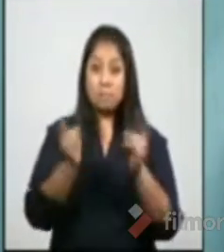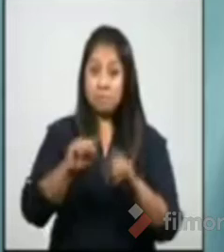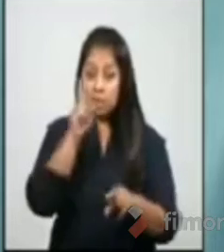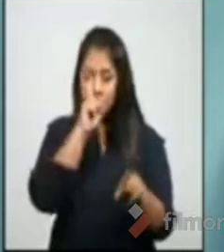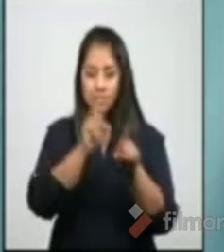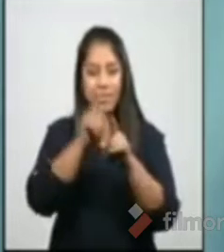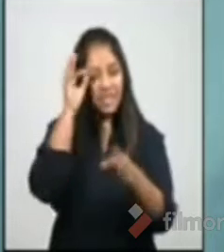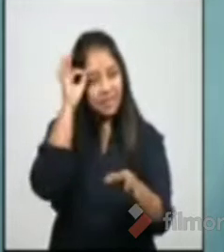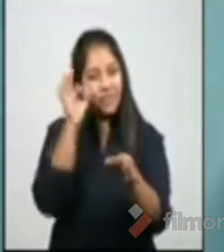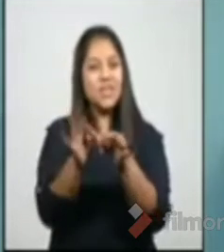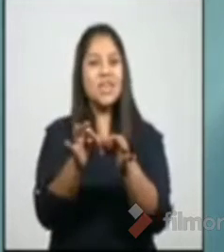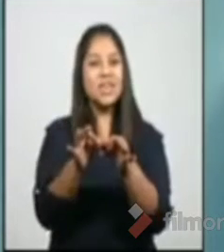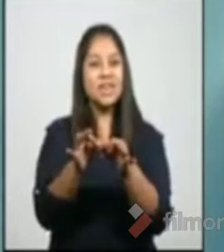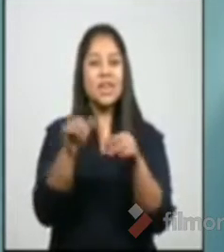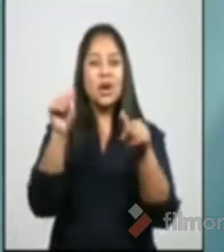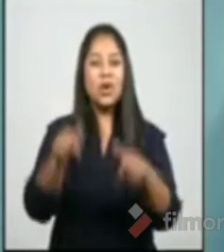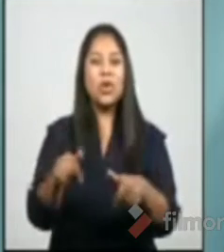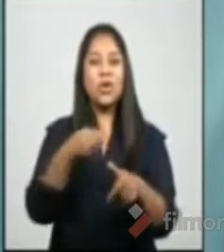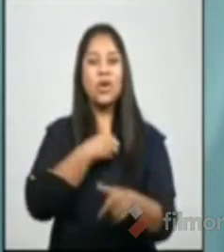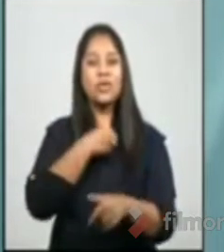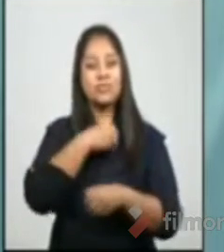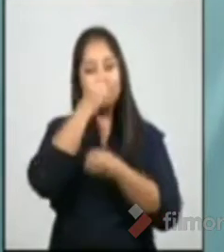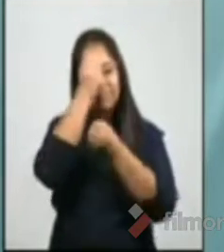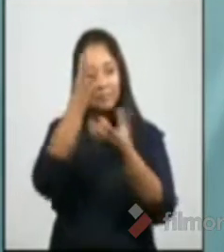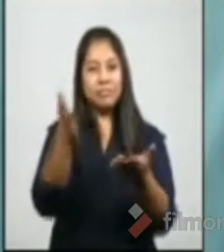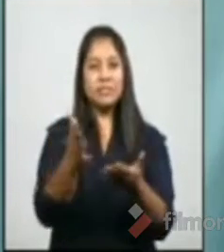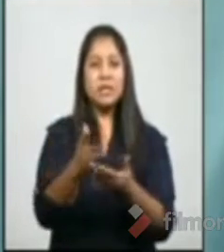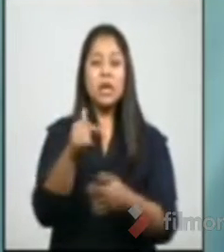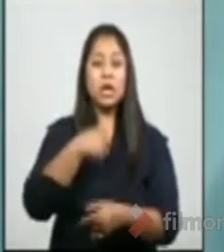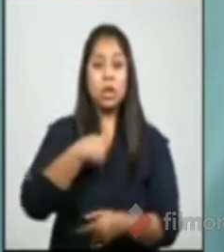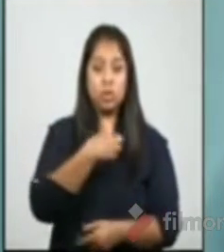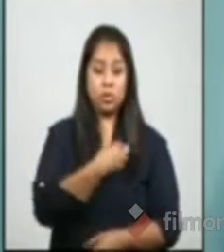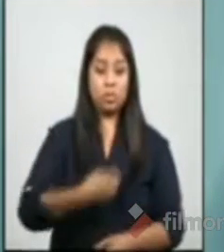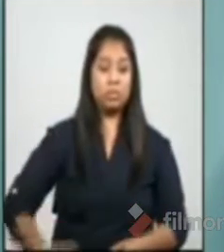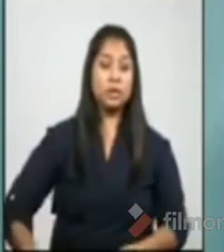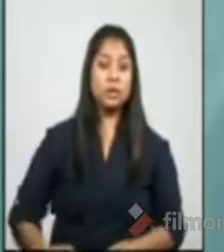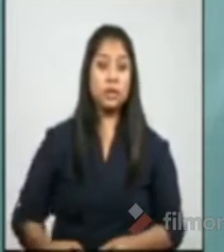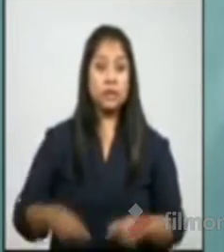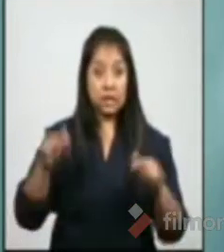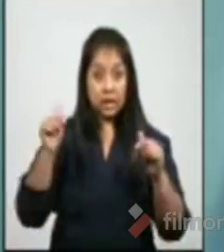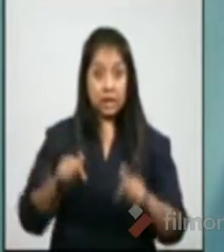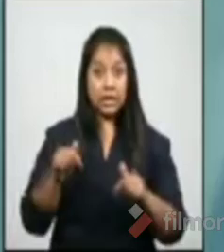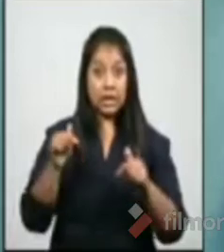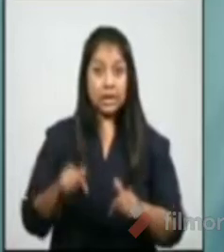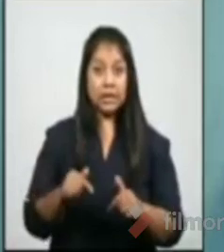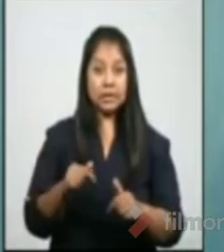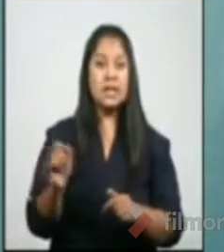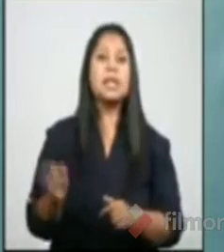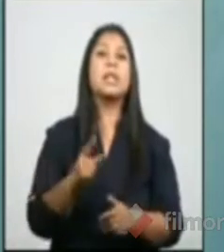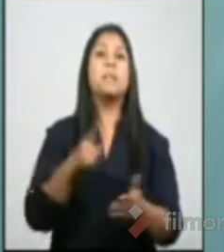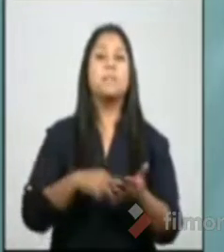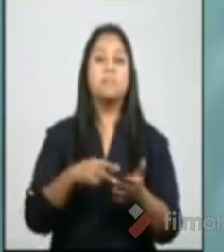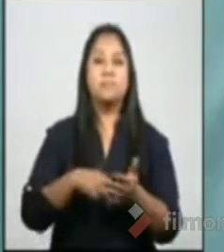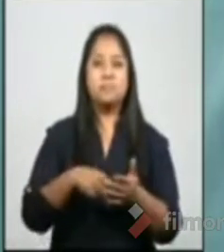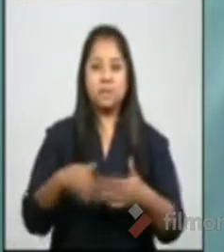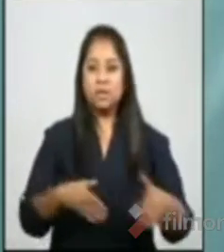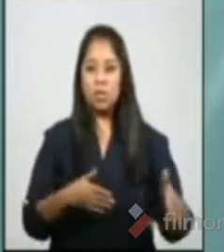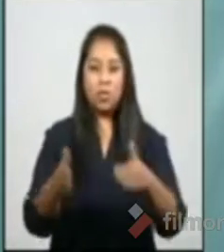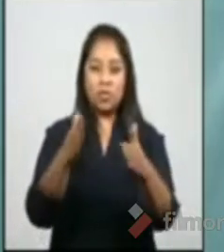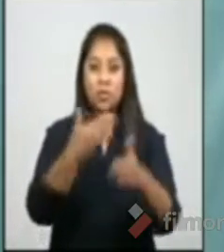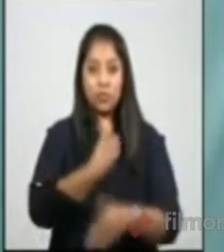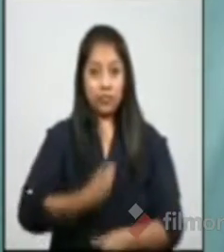fe. Y hoy quiero decirles que como presidente, esta es la primera obra de